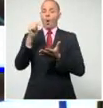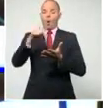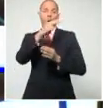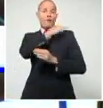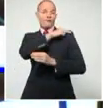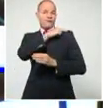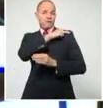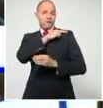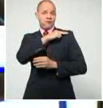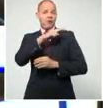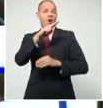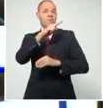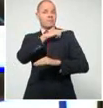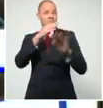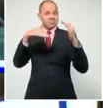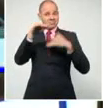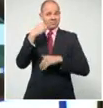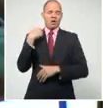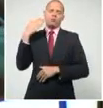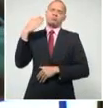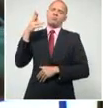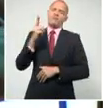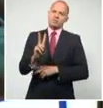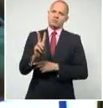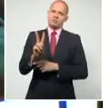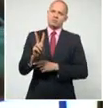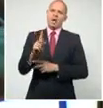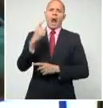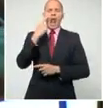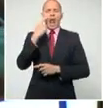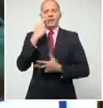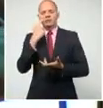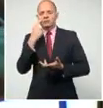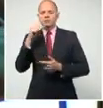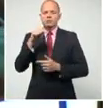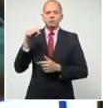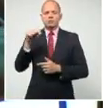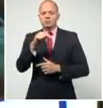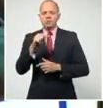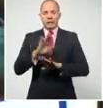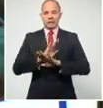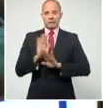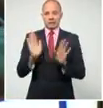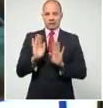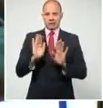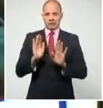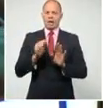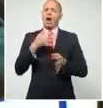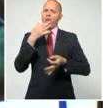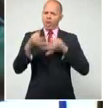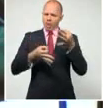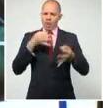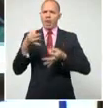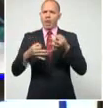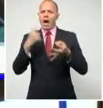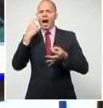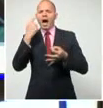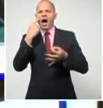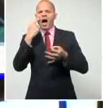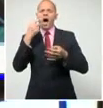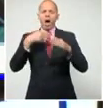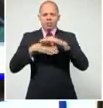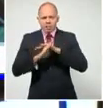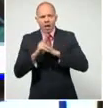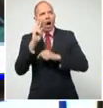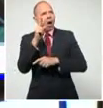concluido la debemos concluir cuando terminemos esta rendición de cuentas que ha estado todo el tiempo revisando el hospital y